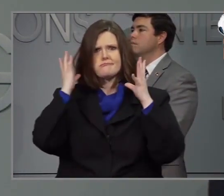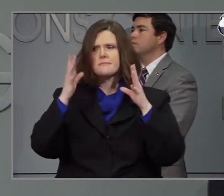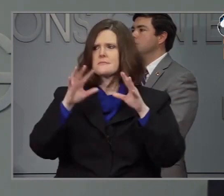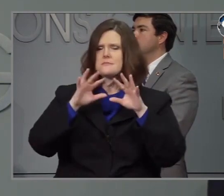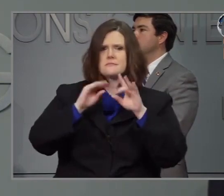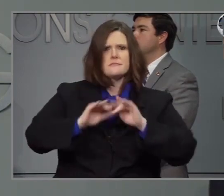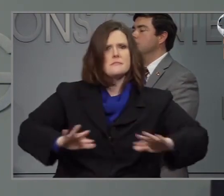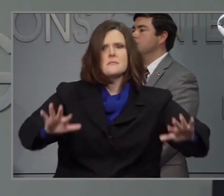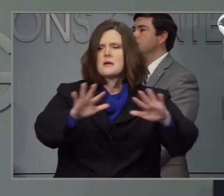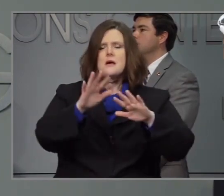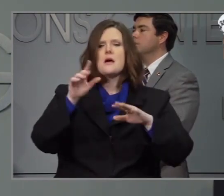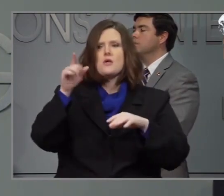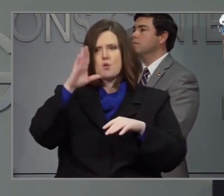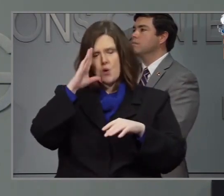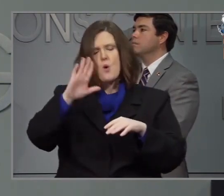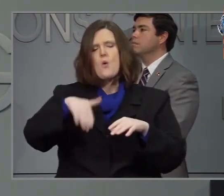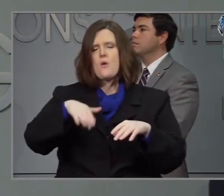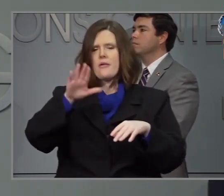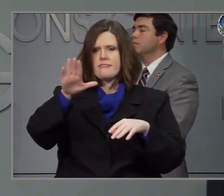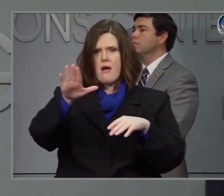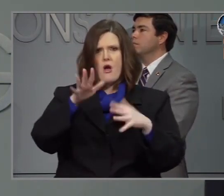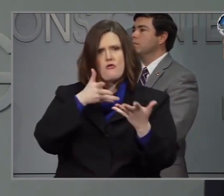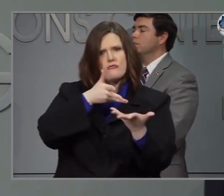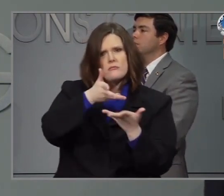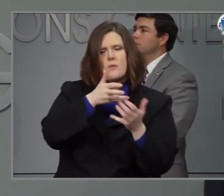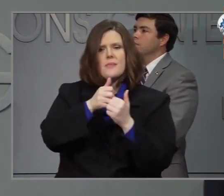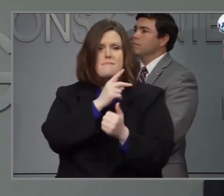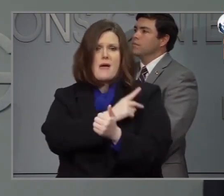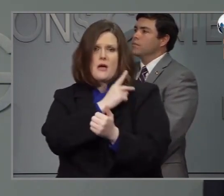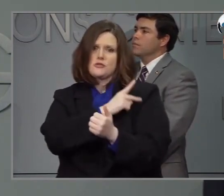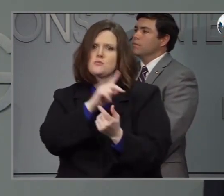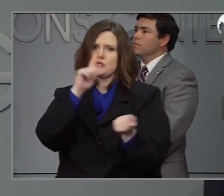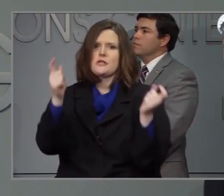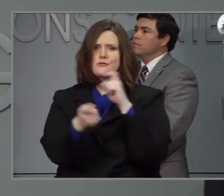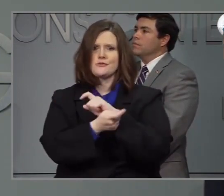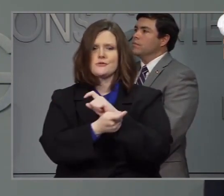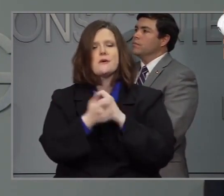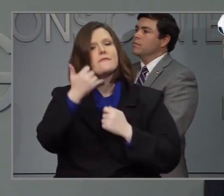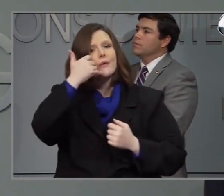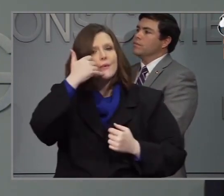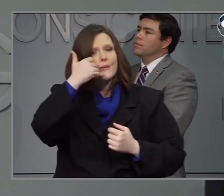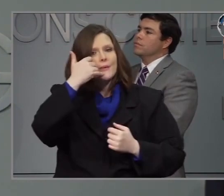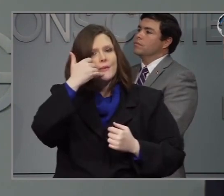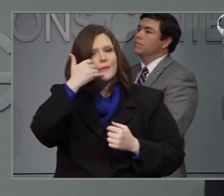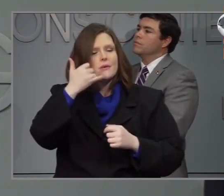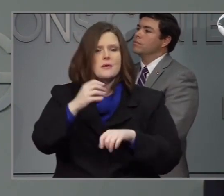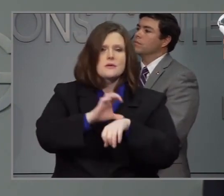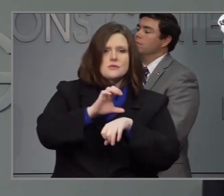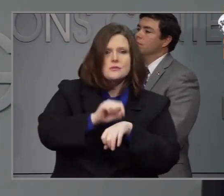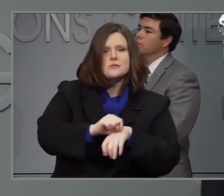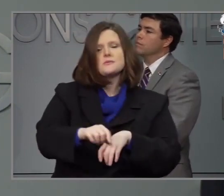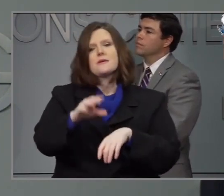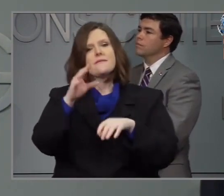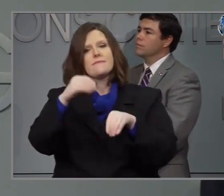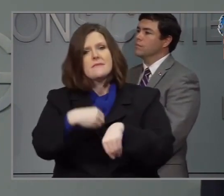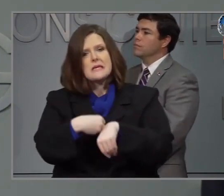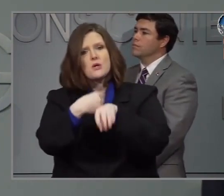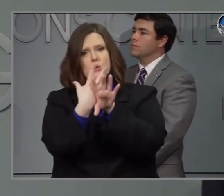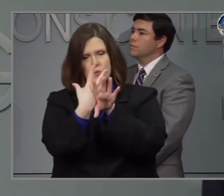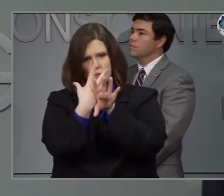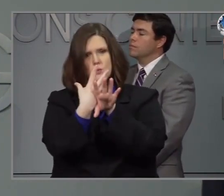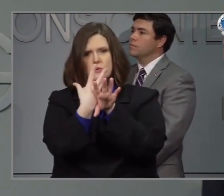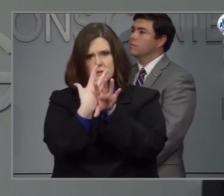nuevas maneras de interactuar con sus pacientes con un gran énfasis en teléfono y citas